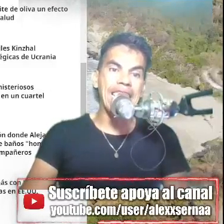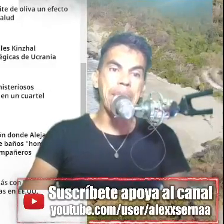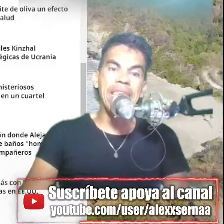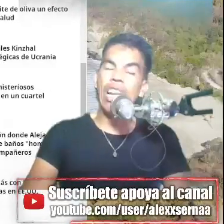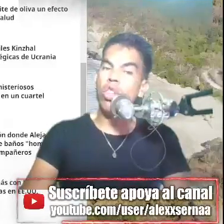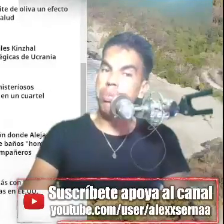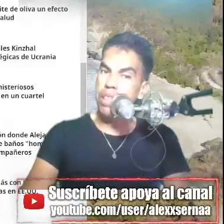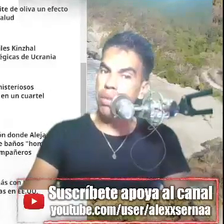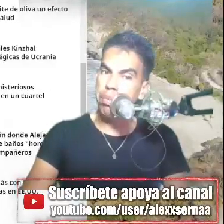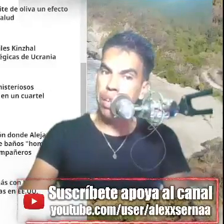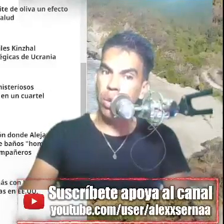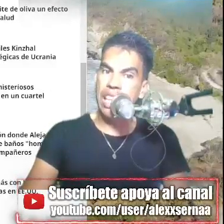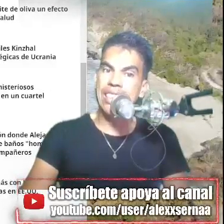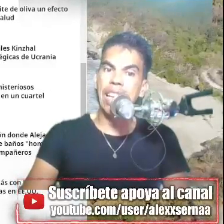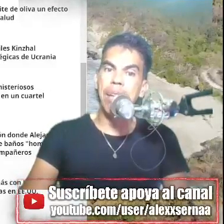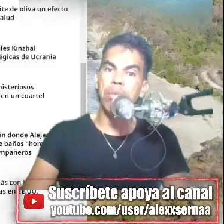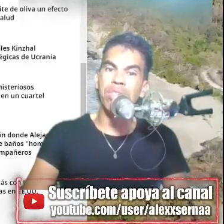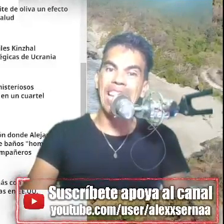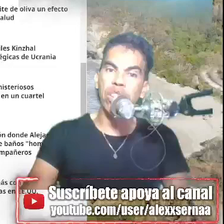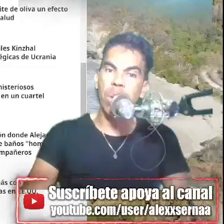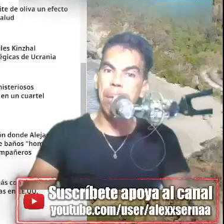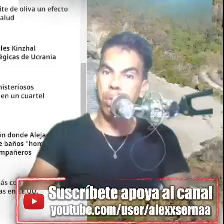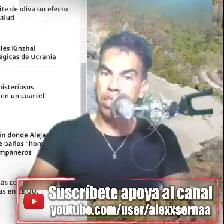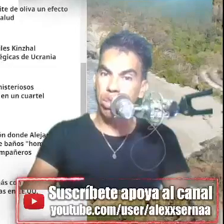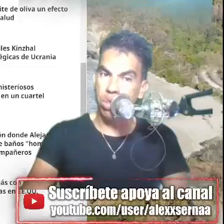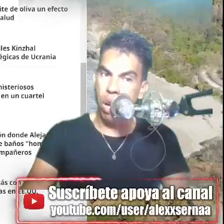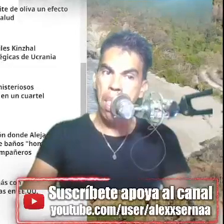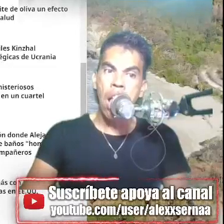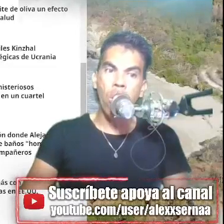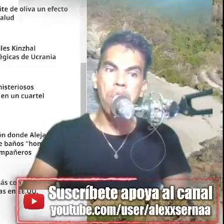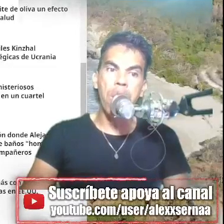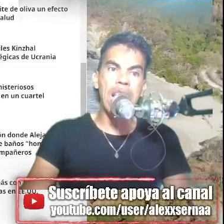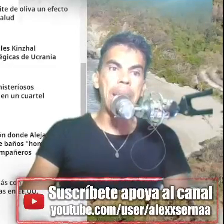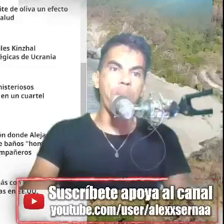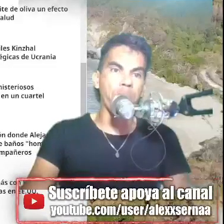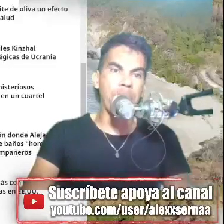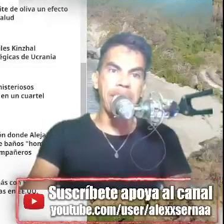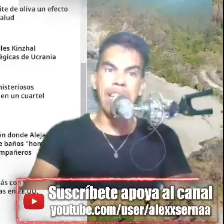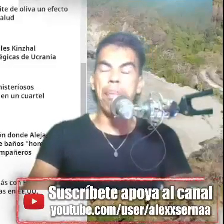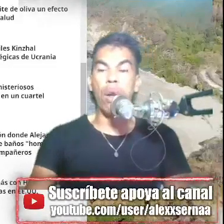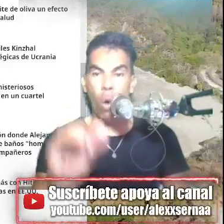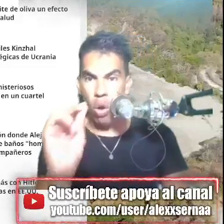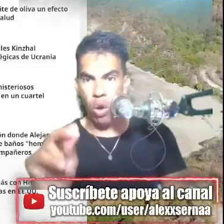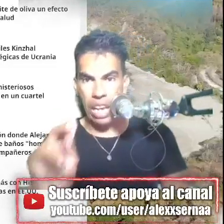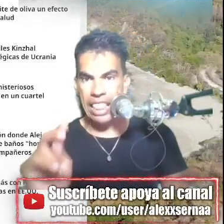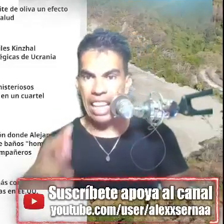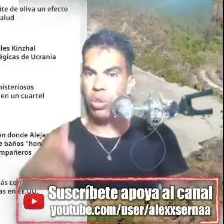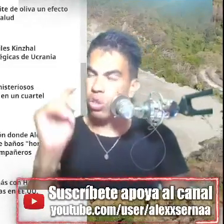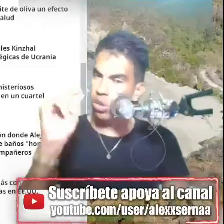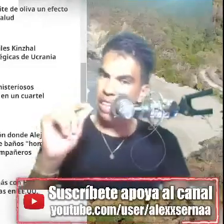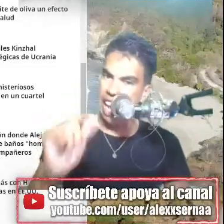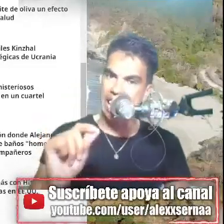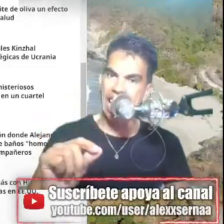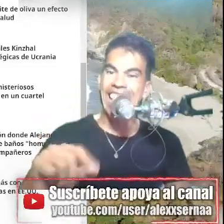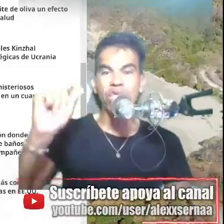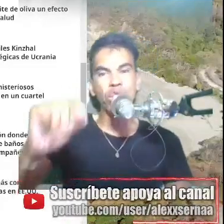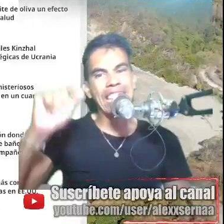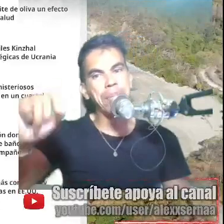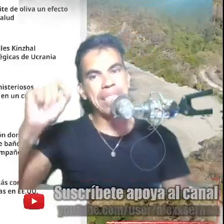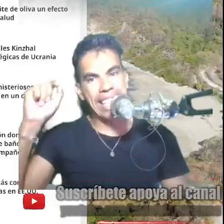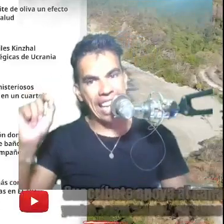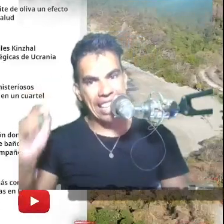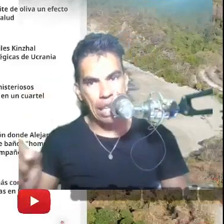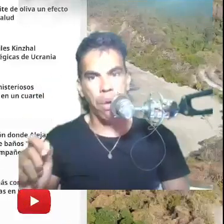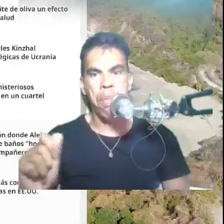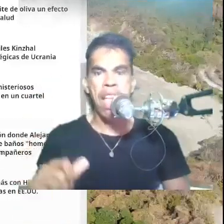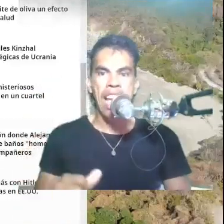exactamente los mismos patrones que vemos tanto en la prostitución como en la pornografía pero ojo con el dato Yo soy de la idea que esto ya